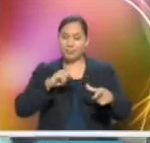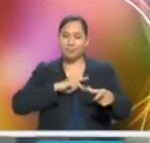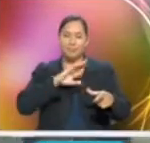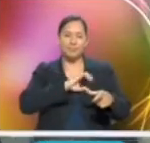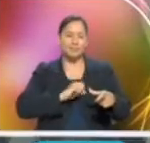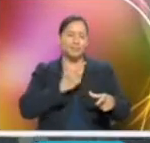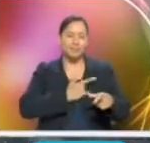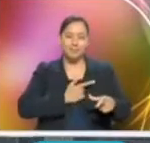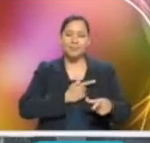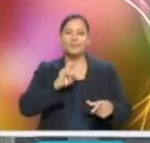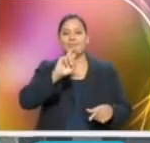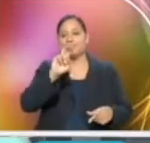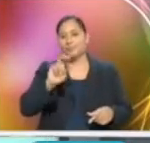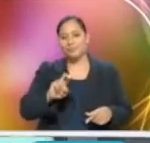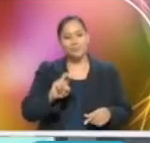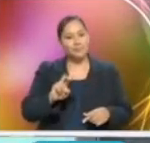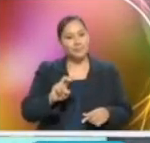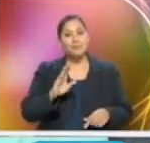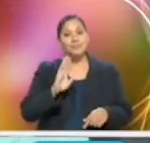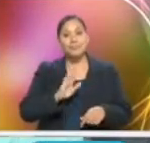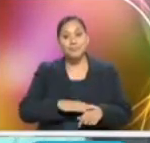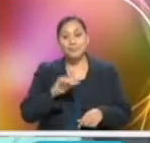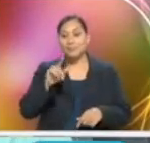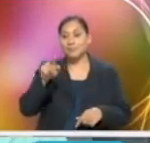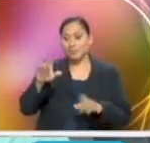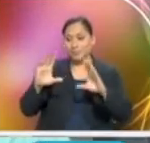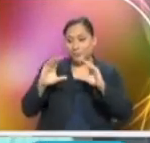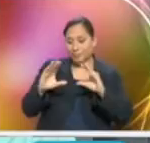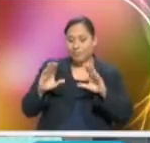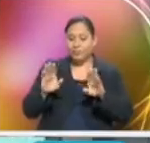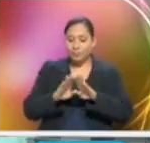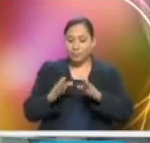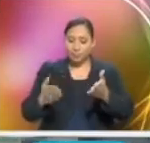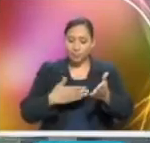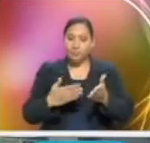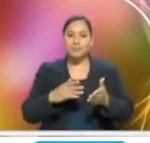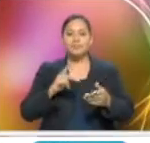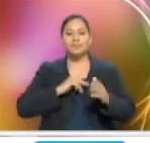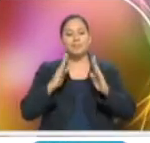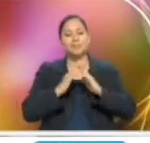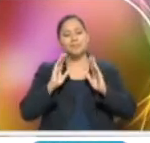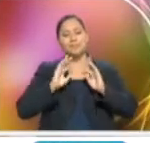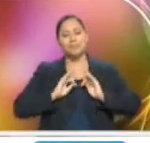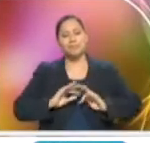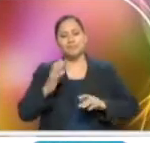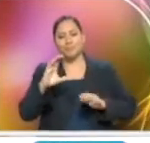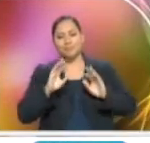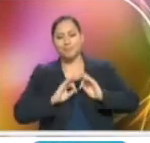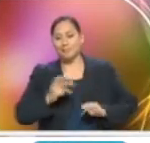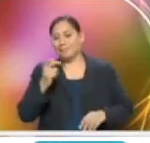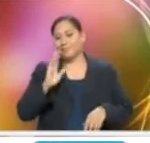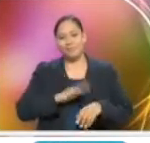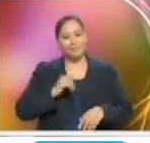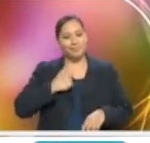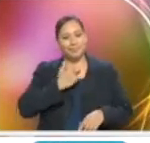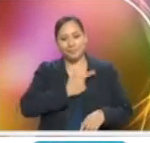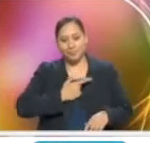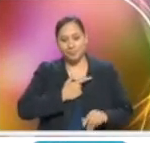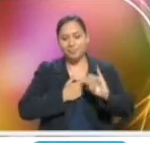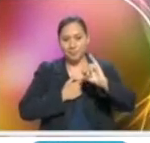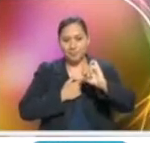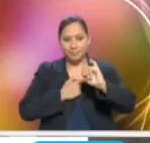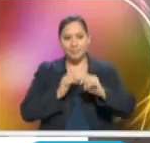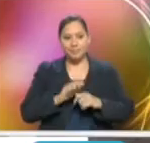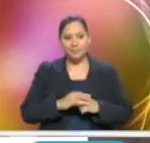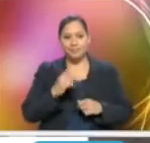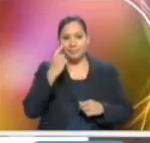preferidos pues son las pizzas. Sí. Y más si me vas a enseñar a hacerlas desde la comodidad de mi casa. Eso me encanta la idea. Sí.